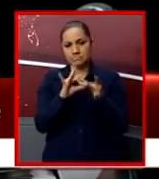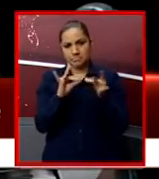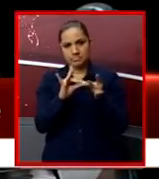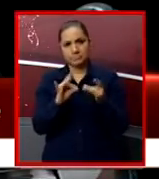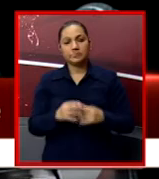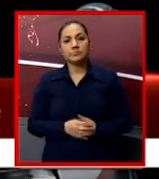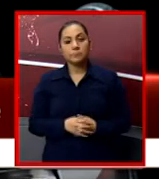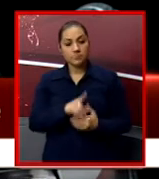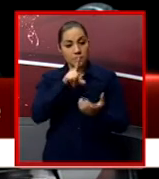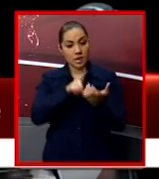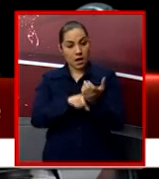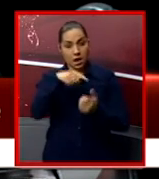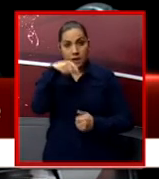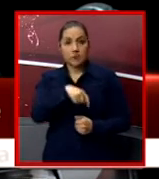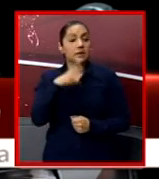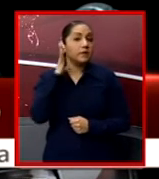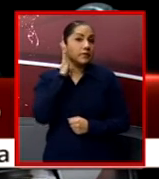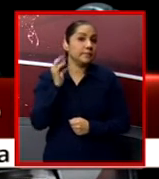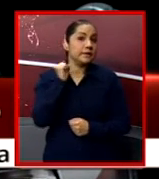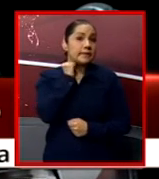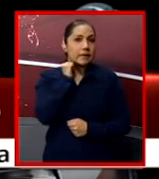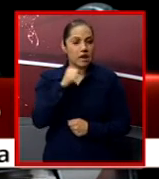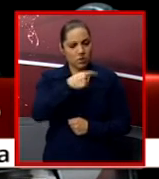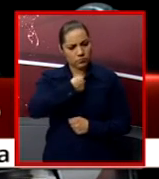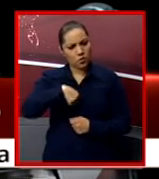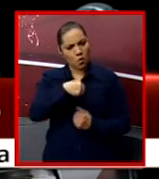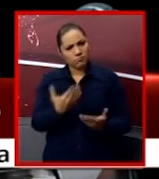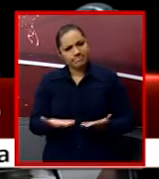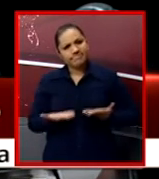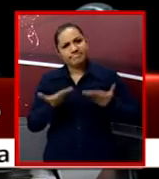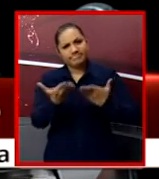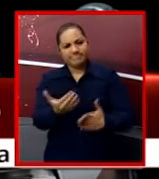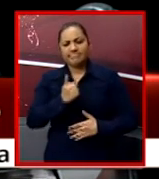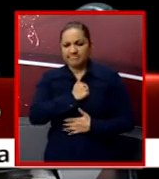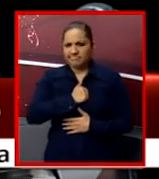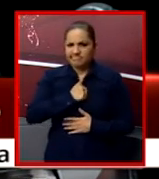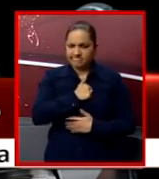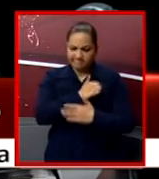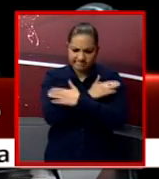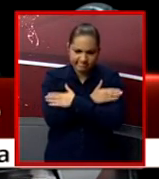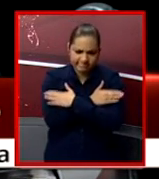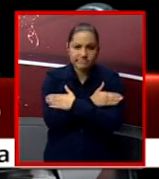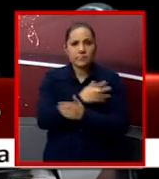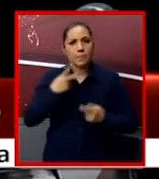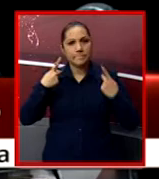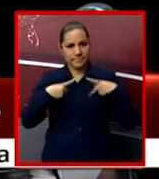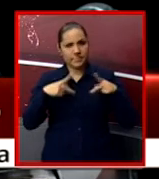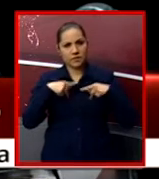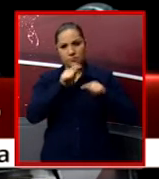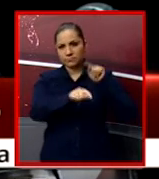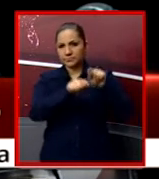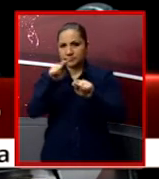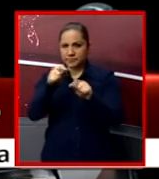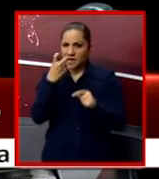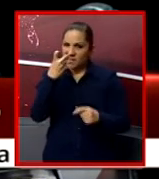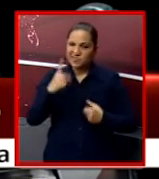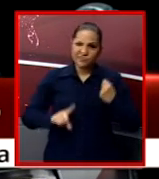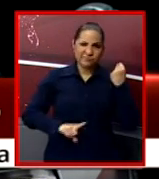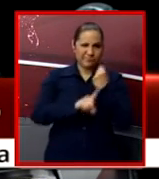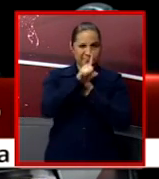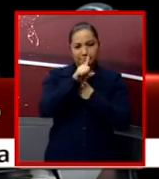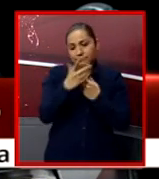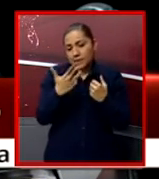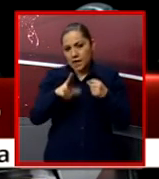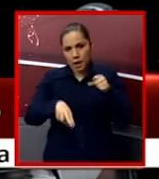Desde el Senado de la República expresamos nuestras más sentidas condolencias a las víctimas de este fenómeno natural y exhortamos al Gobierno